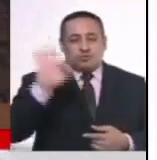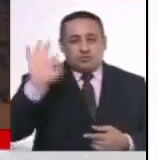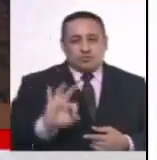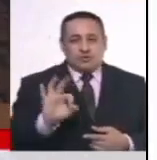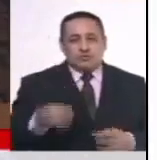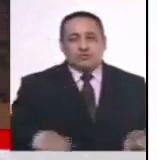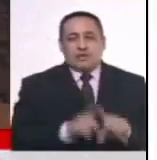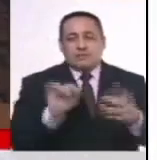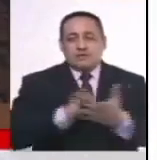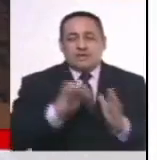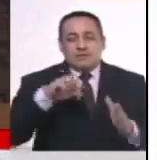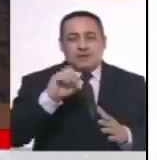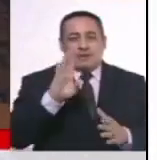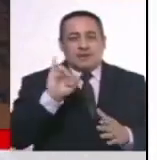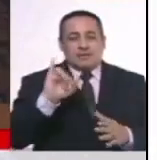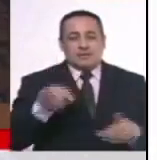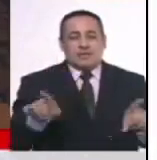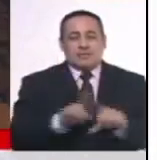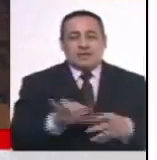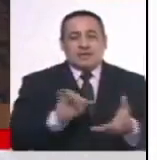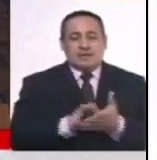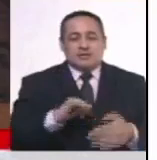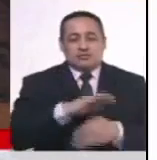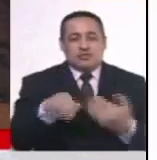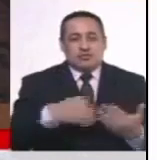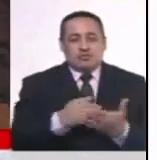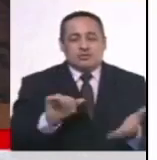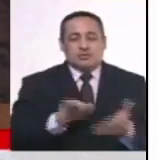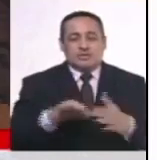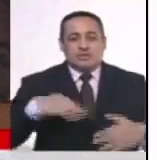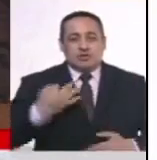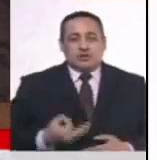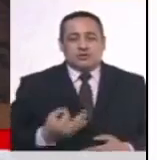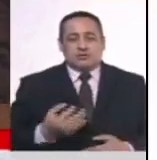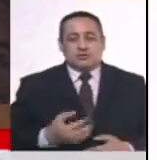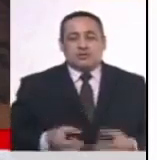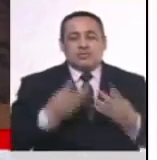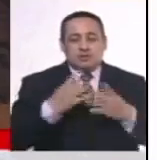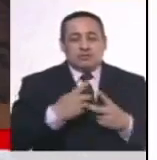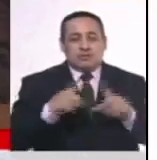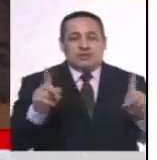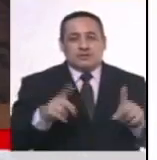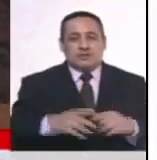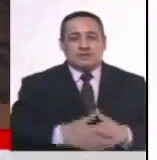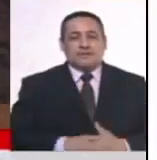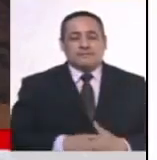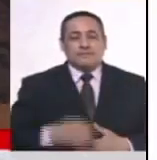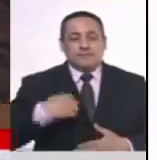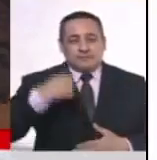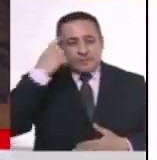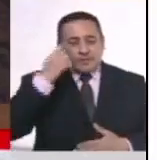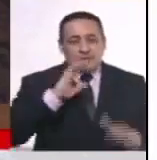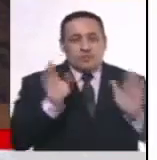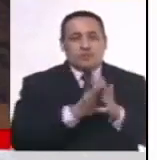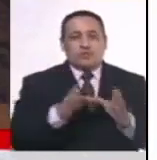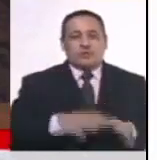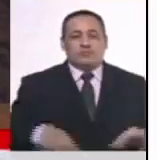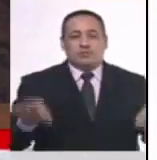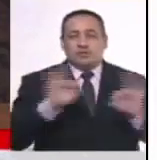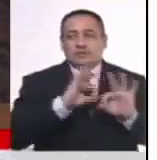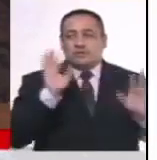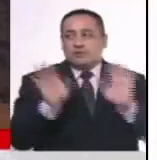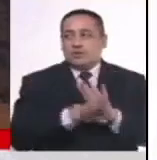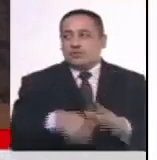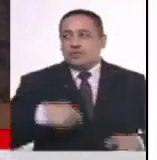5.44% del Producto Bruto Interno. Señores, una gran diferencia. Imagínense la importancia